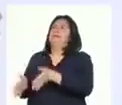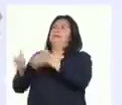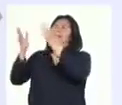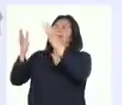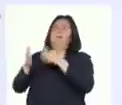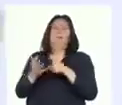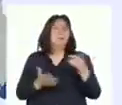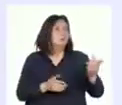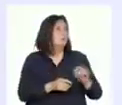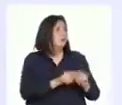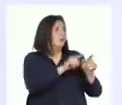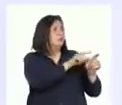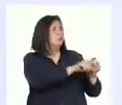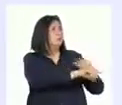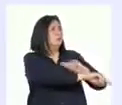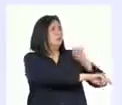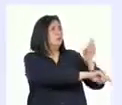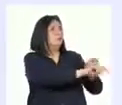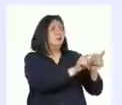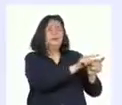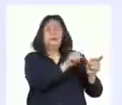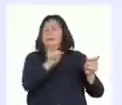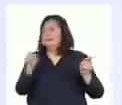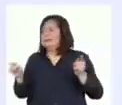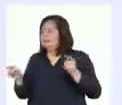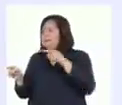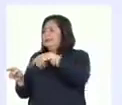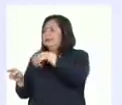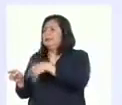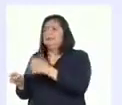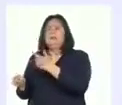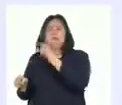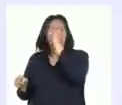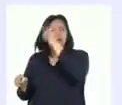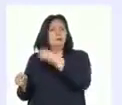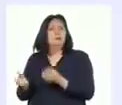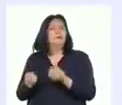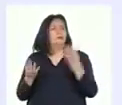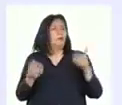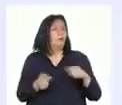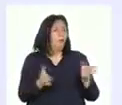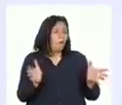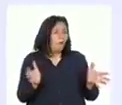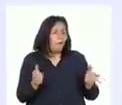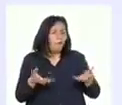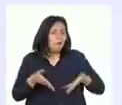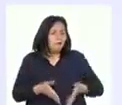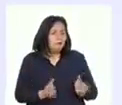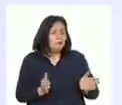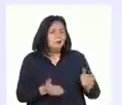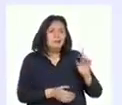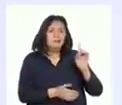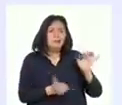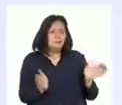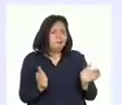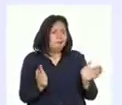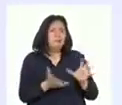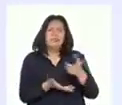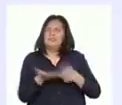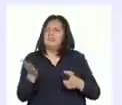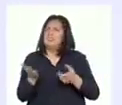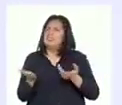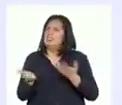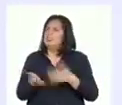entre Tacna y Tumbes o incluso para medir los 50 centímetros que midió Daniel al nacer. Entonces,